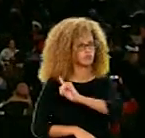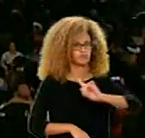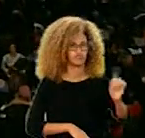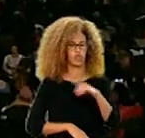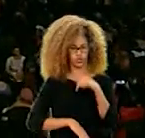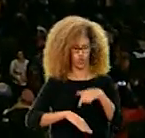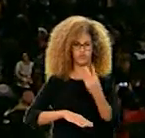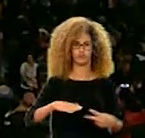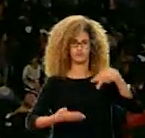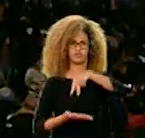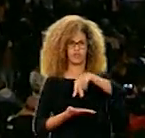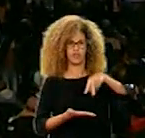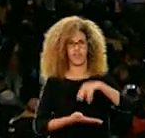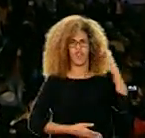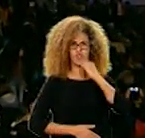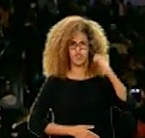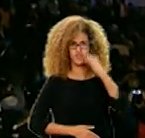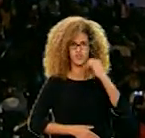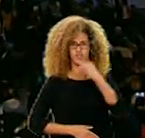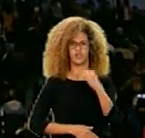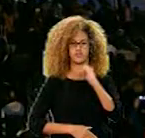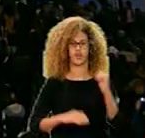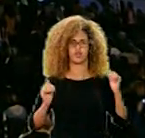en escena Las Traviesas